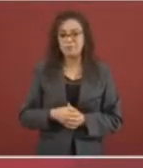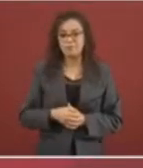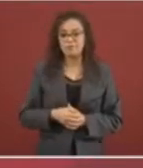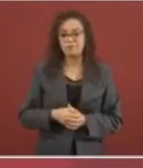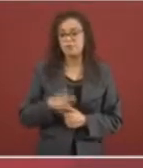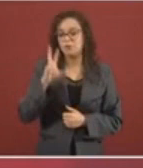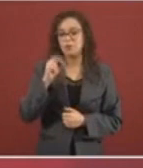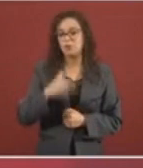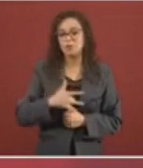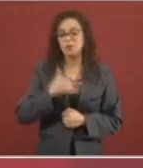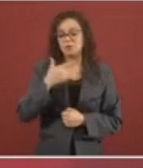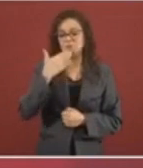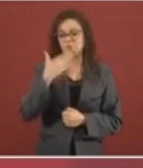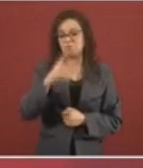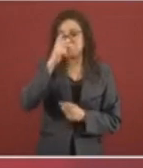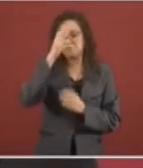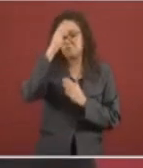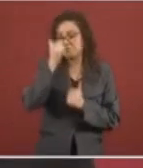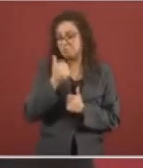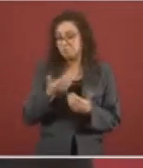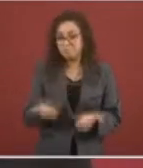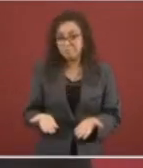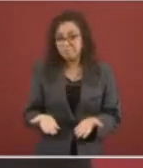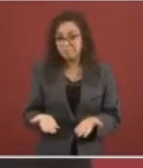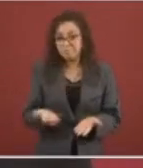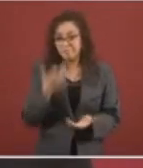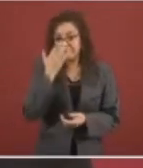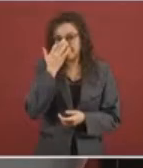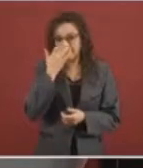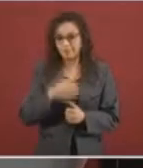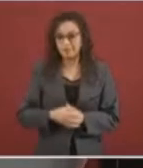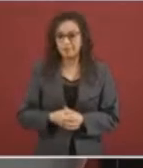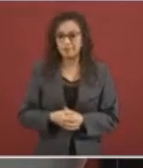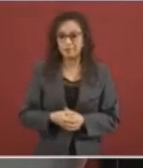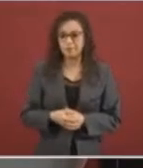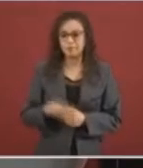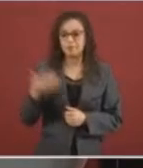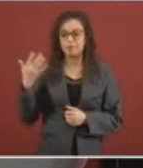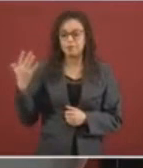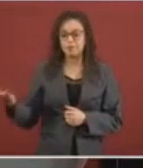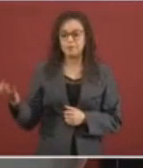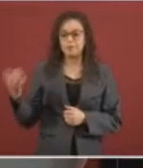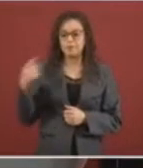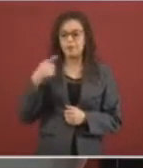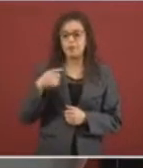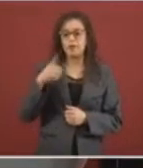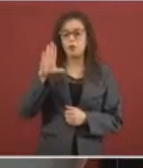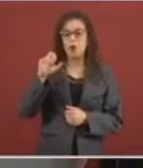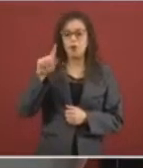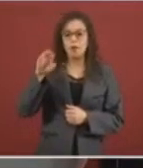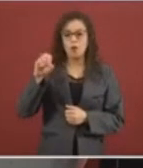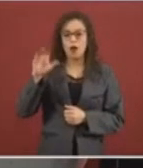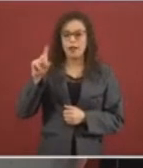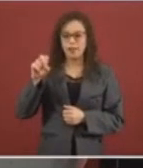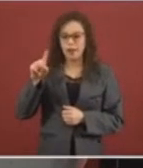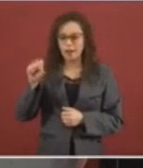están conformes. Es el caso de ellos porque está como Cárdenas, Clara Husselman,